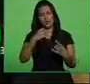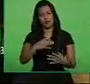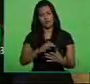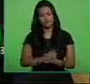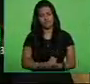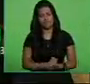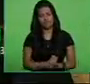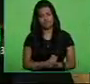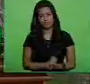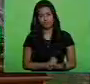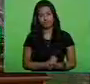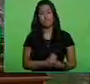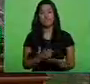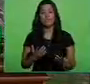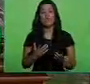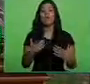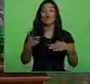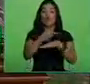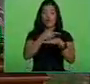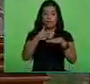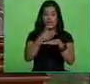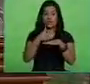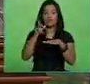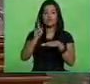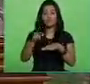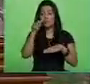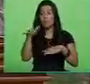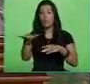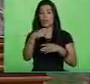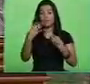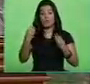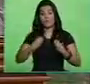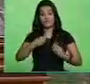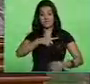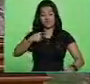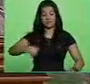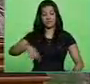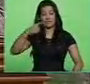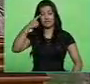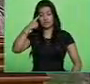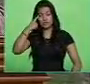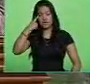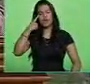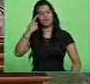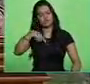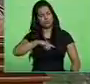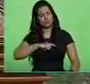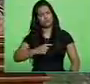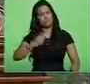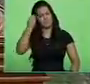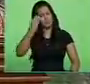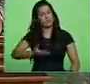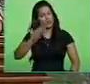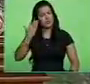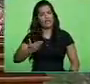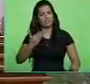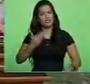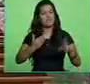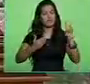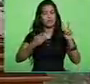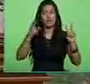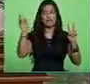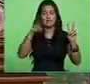dolor. El gobierno y el pueblo chinos valoran sumamente la amistad tradicional chino-venezolana, hallándose en la disposición de